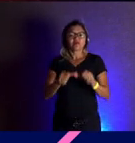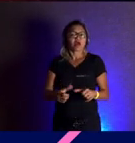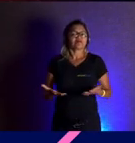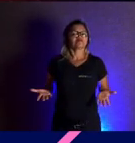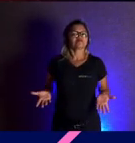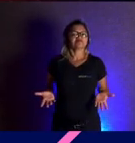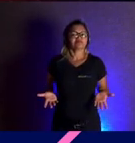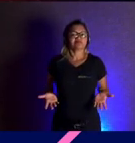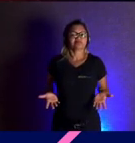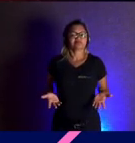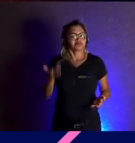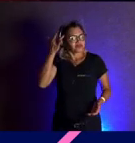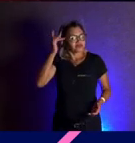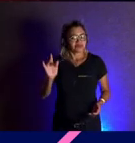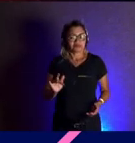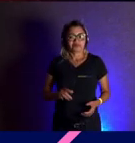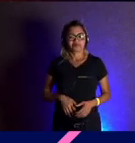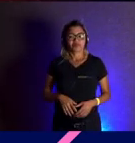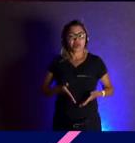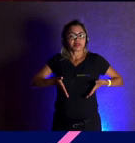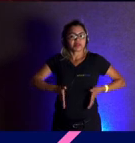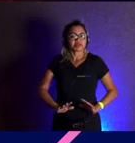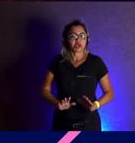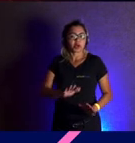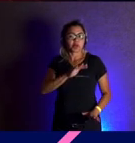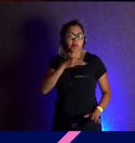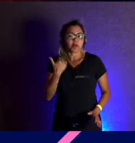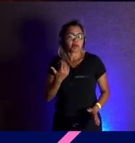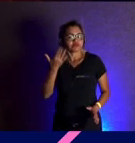No sabemos natalidad, mortalidad. No tenemos